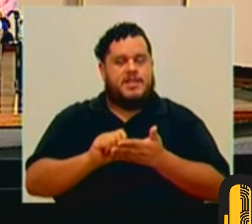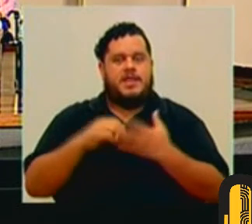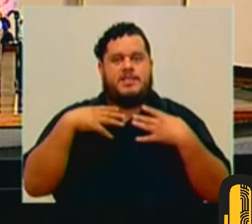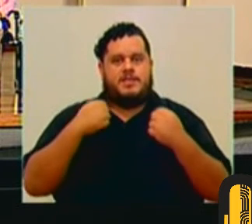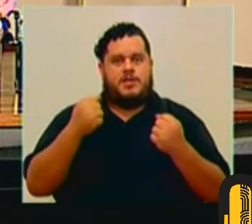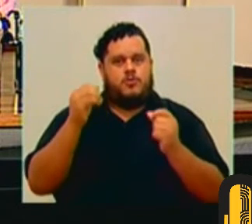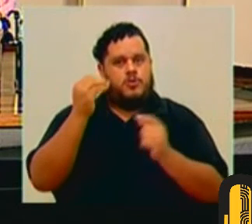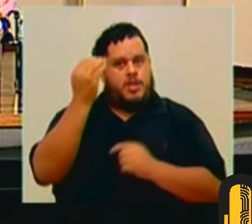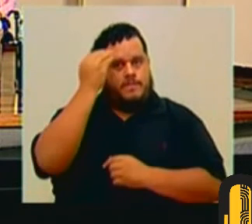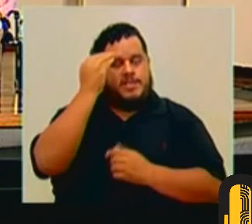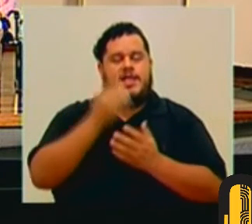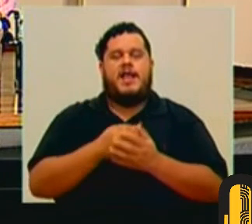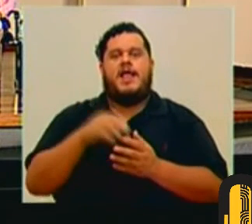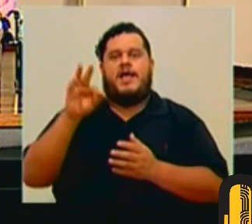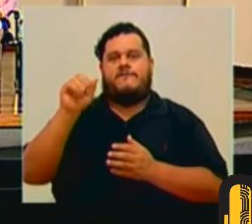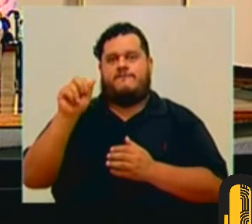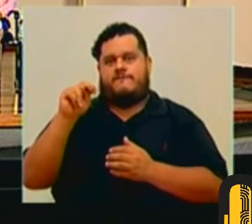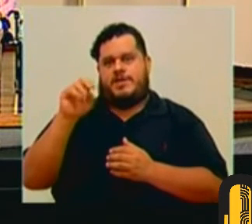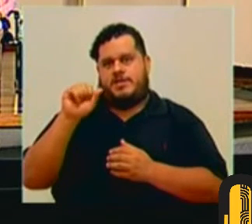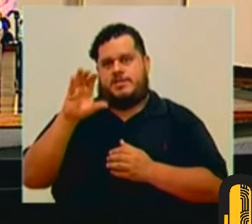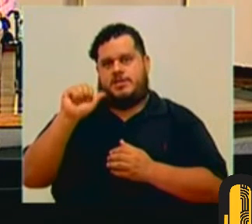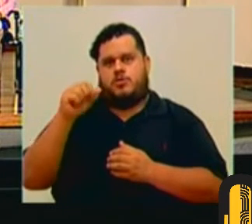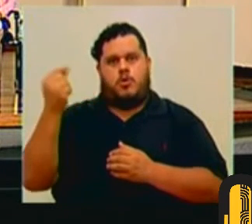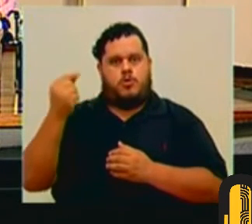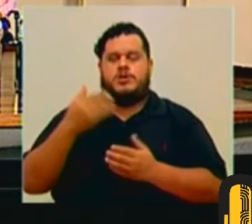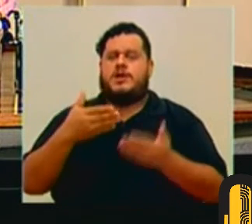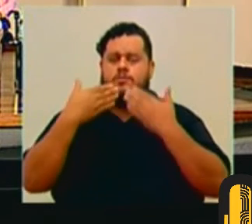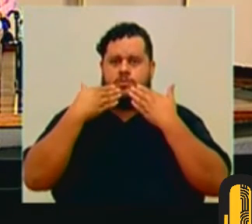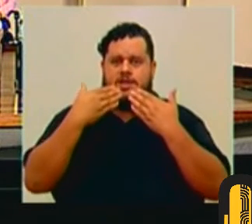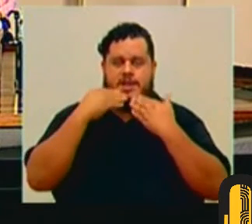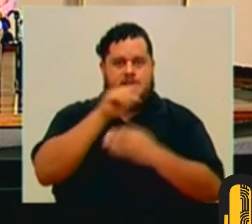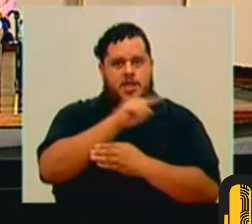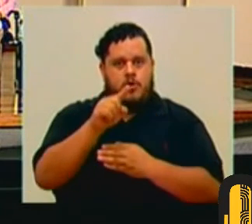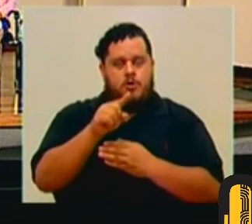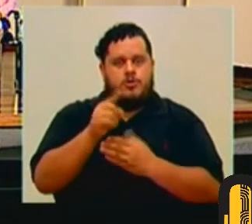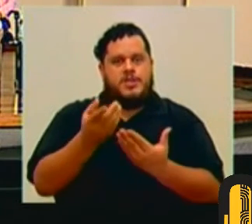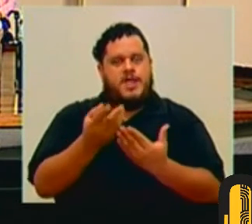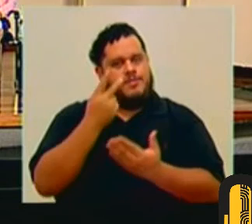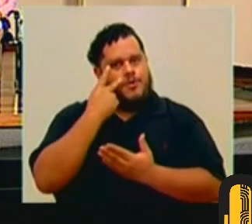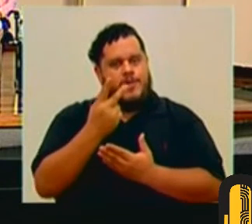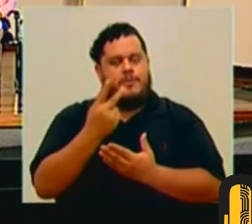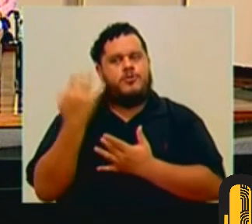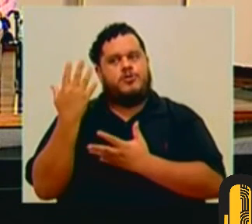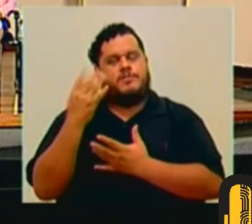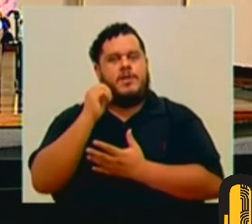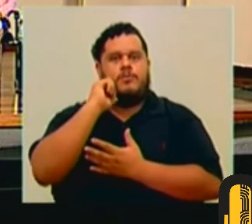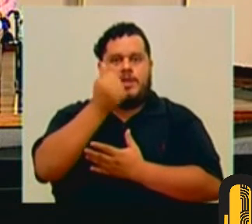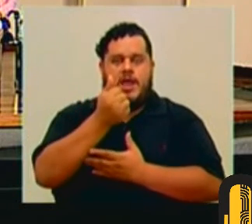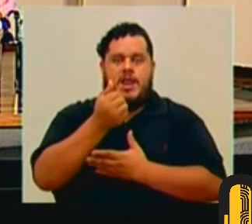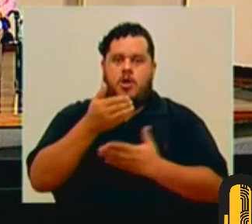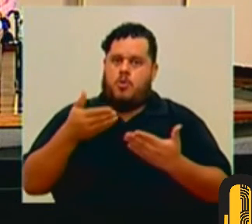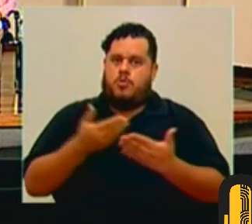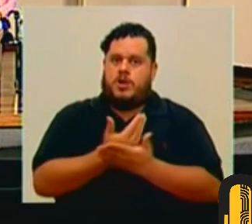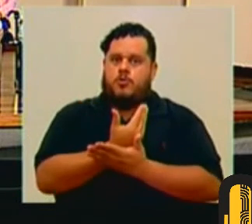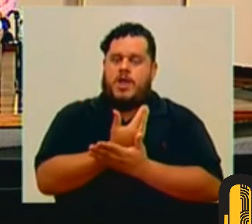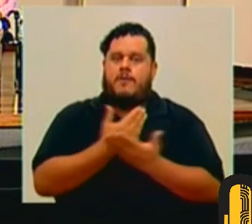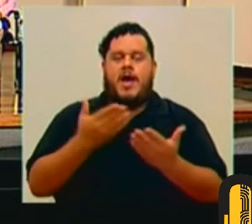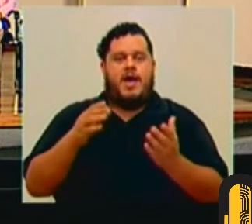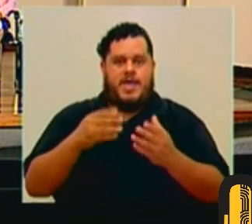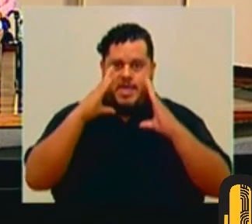Mental, el señor Francisco Golcher. Muchas gracias a ustedes por sintonizarnos. Los esperamos mañana con una nueva